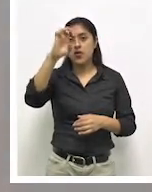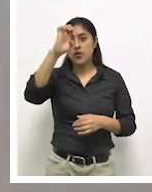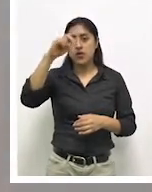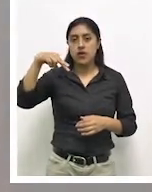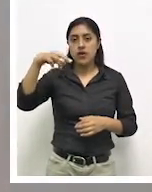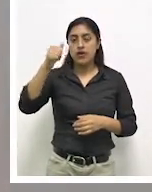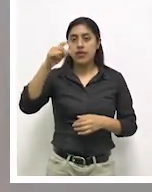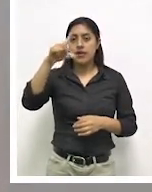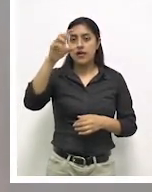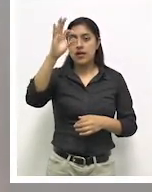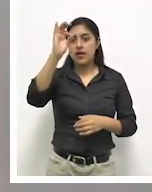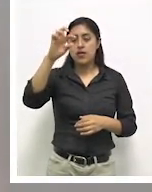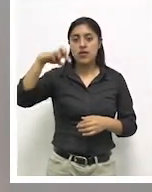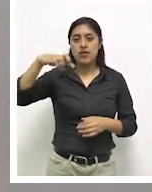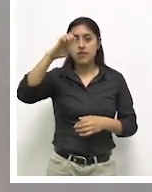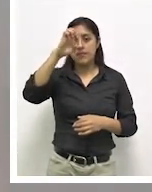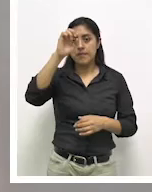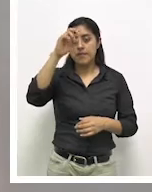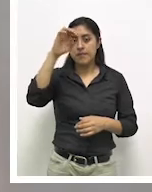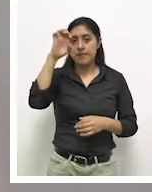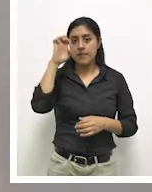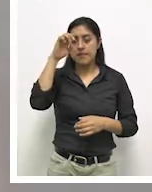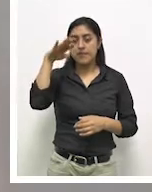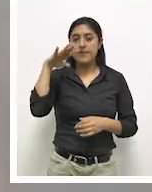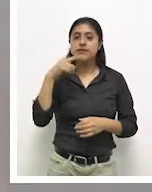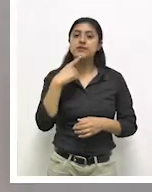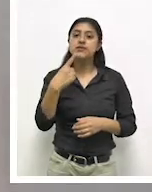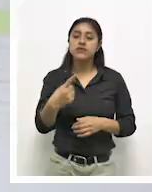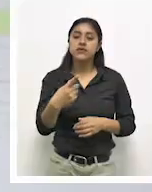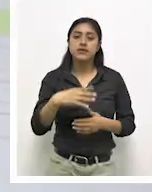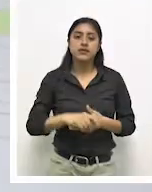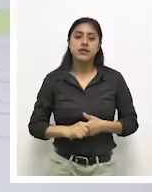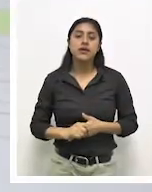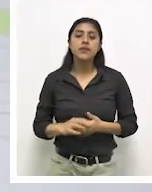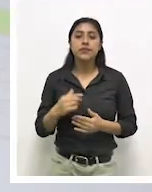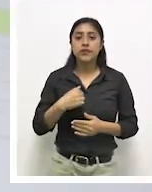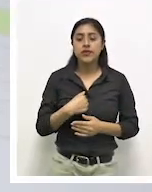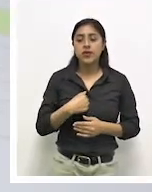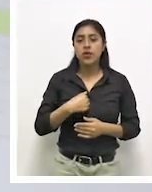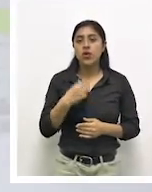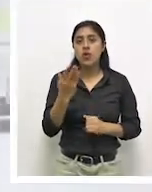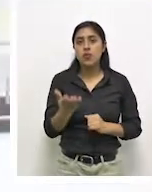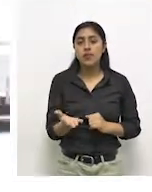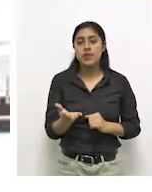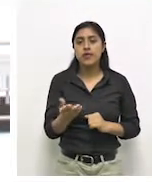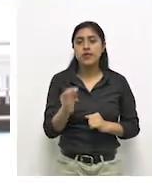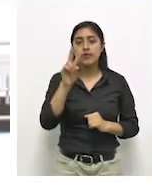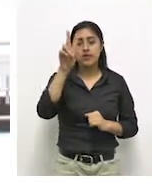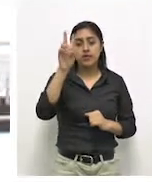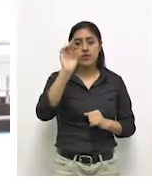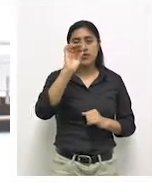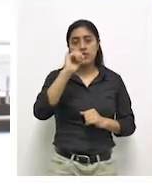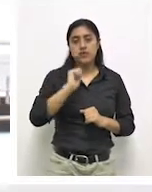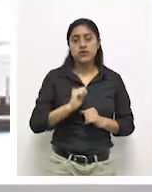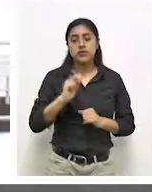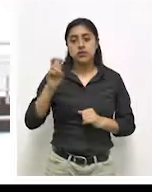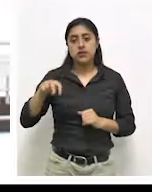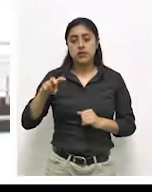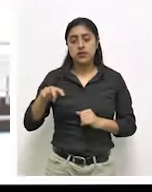sirvió a ella el documento y la atención que se brindó al momento de solicitarlo. Pues lo solicité